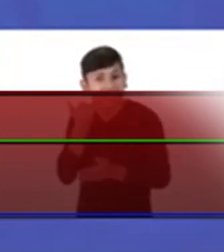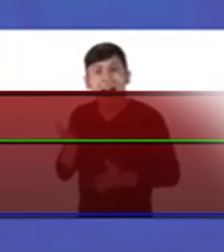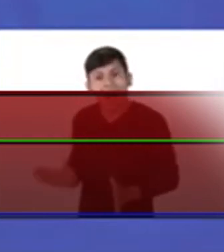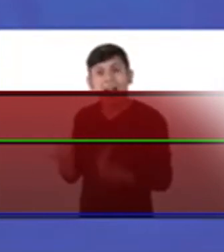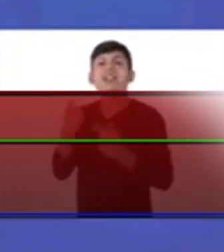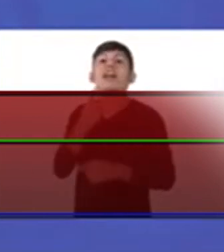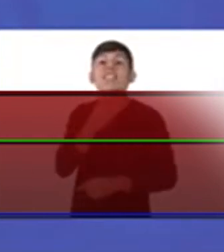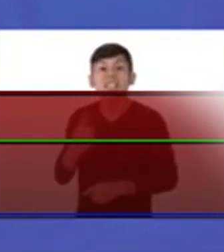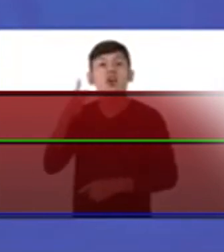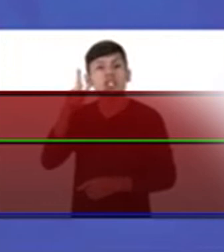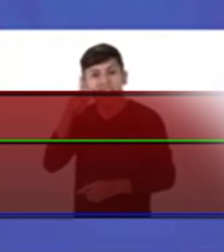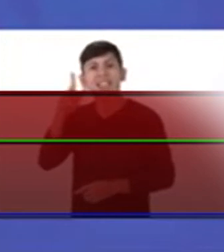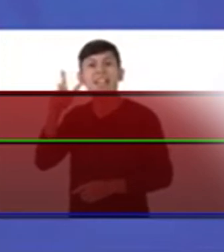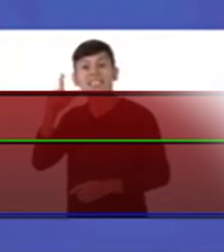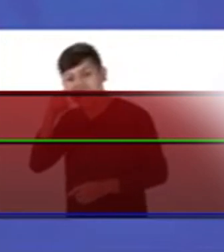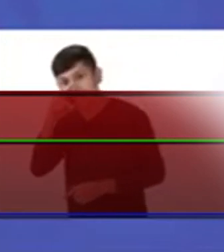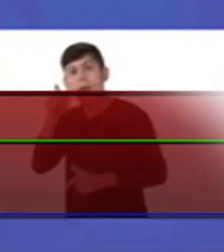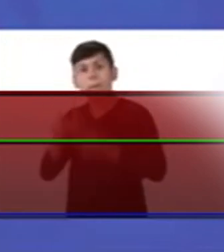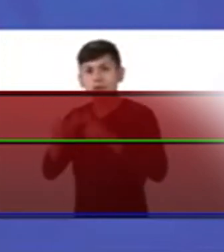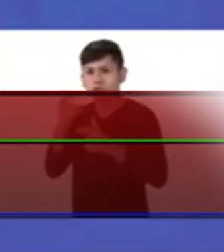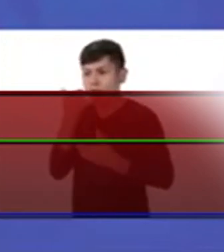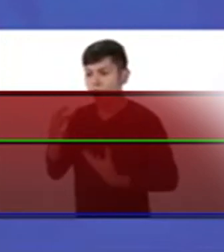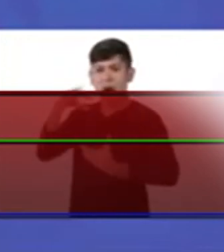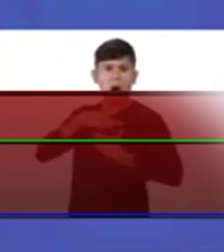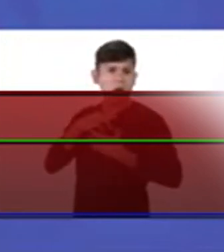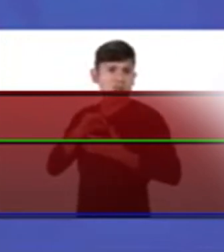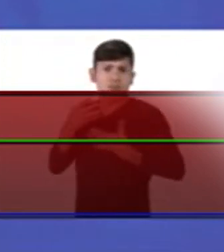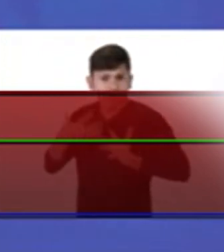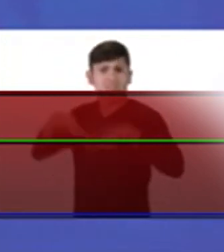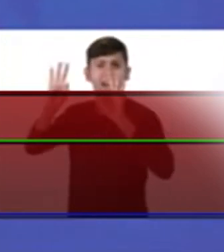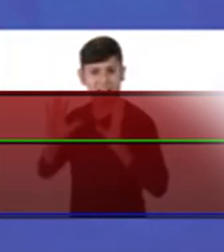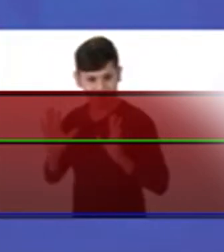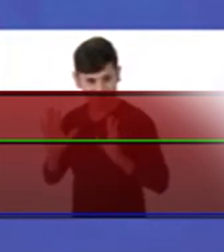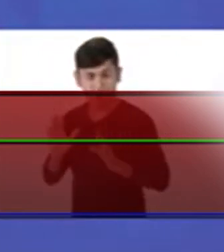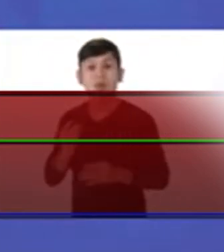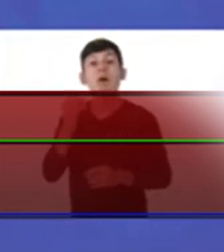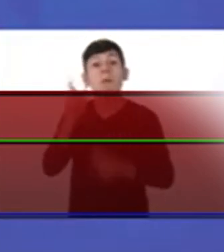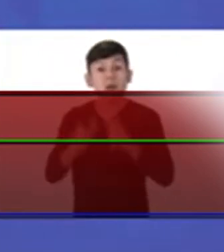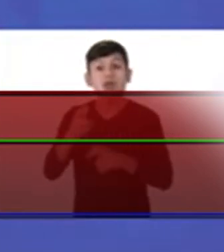tenemos 187 personas recuperadas. Y en total se han descartado